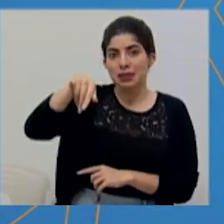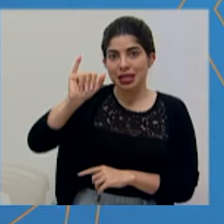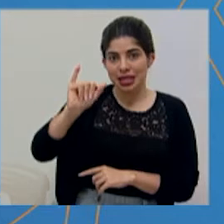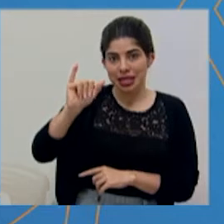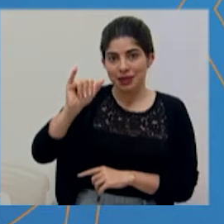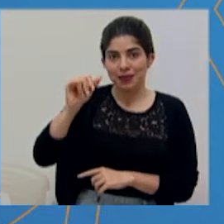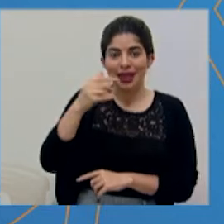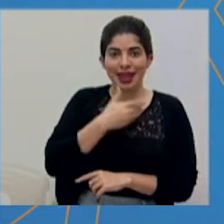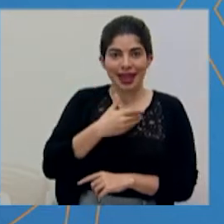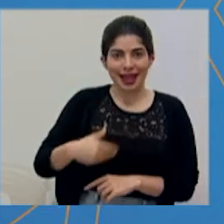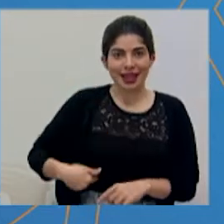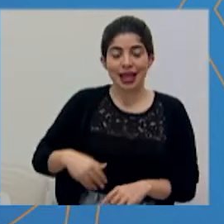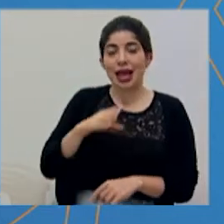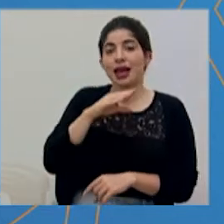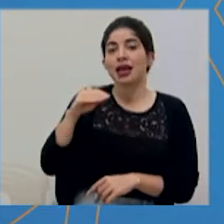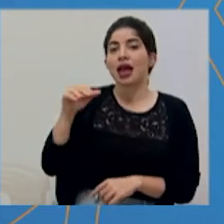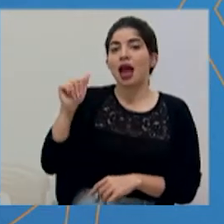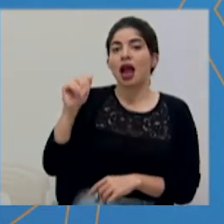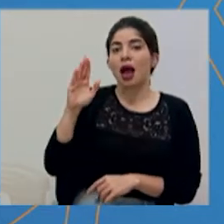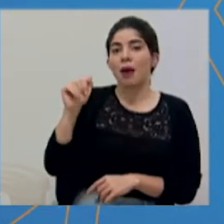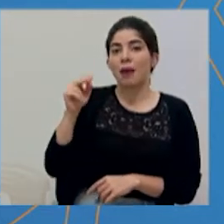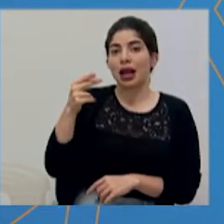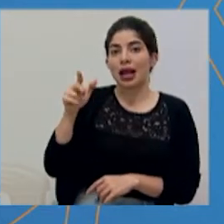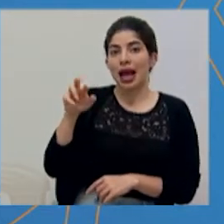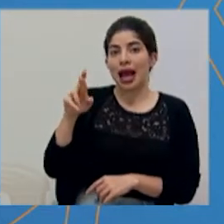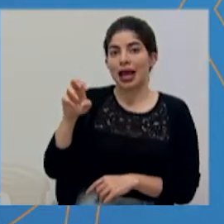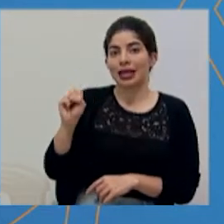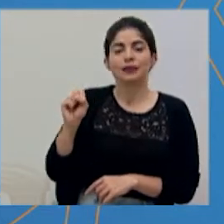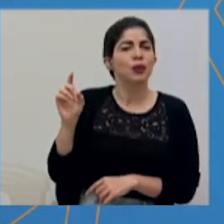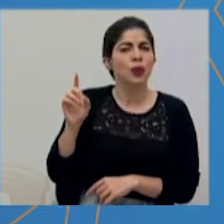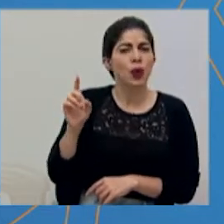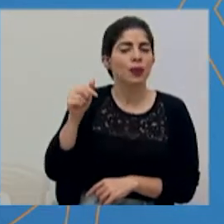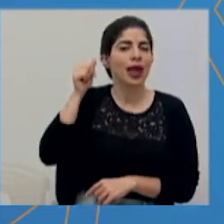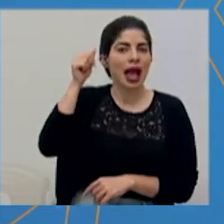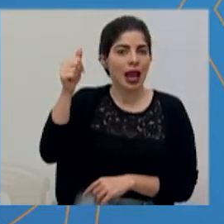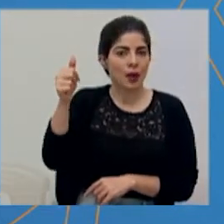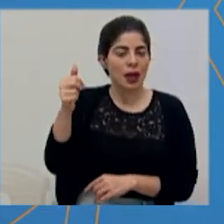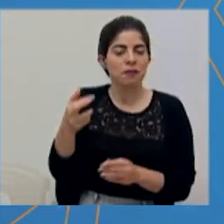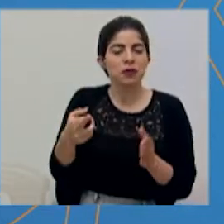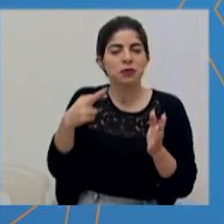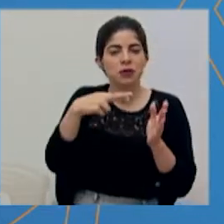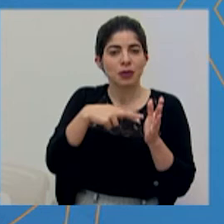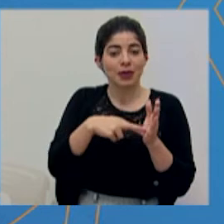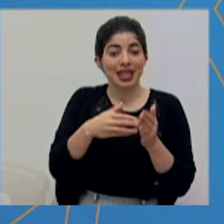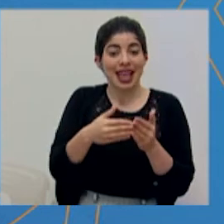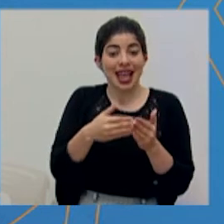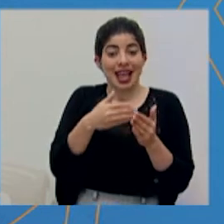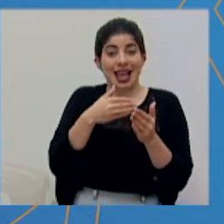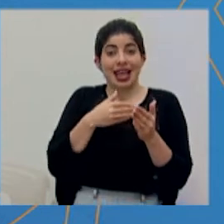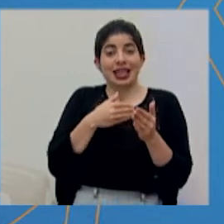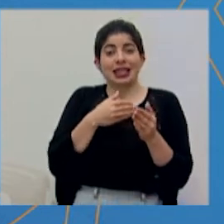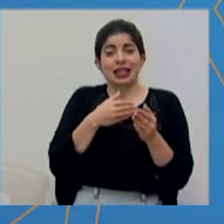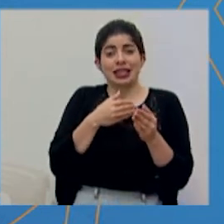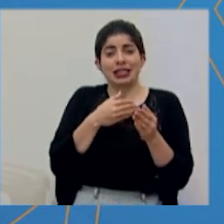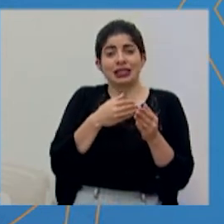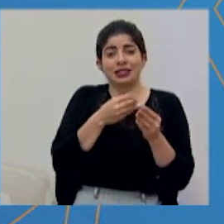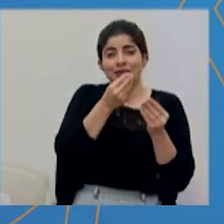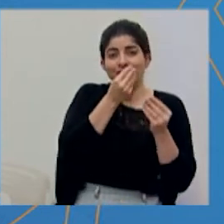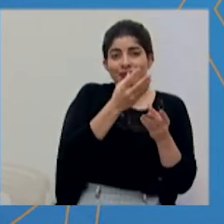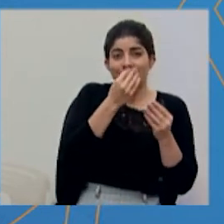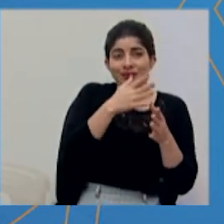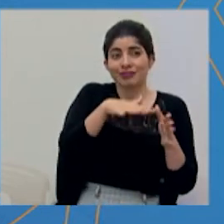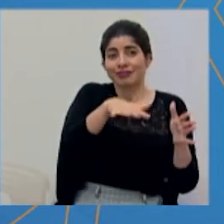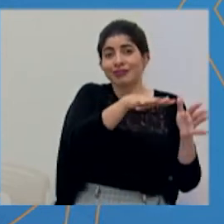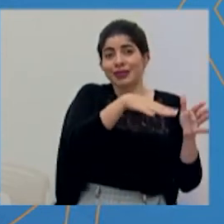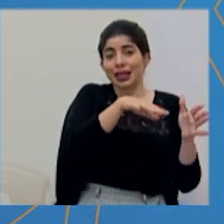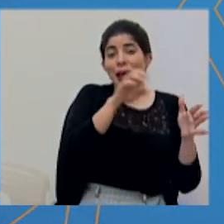de Avangares en la provincia de Alajuela. Reitero, antes de presentar la información sobre la evolución